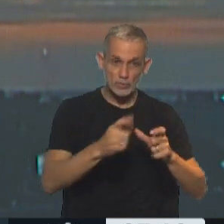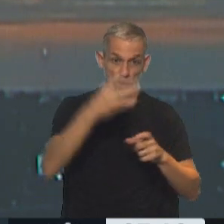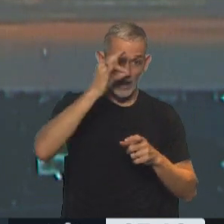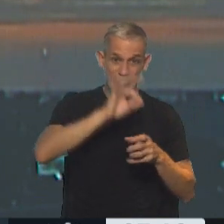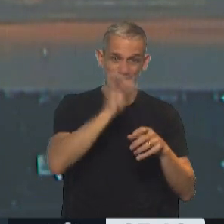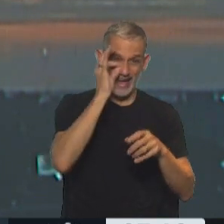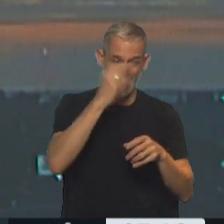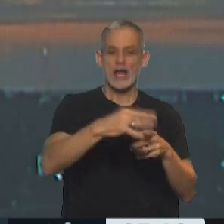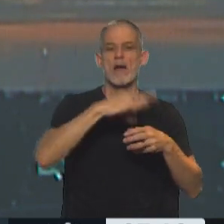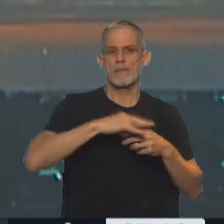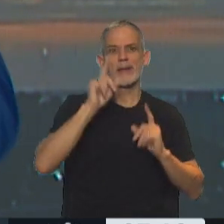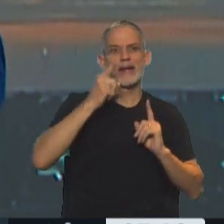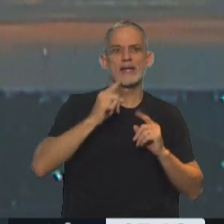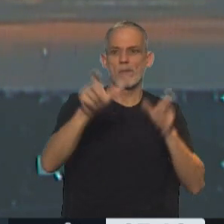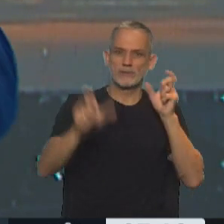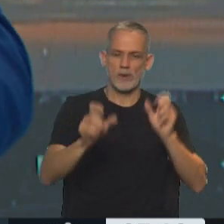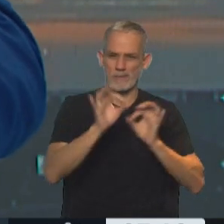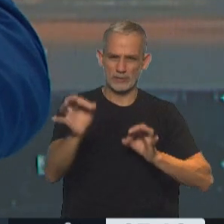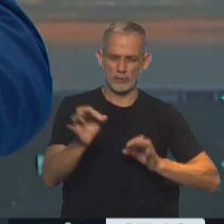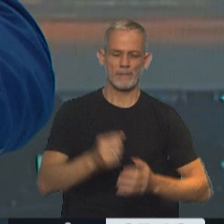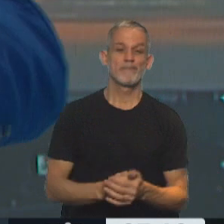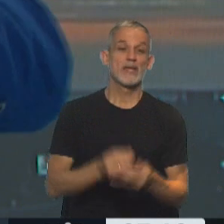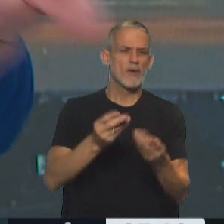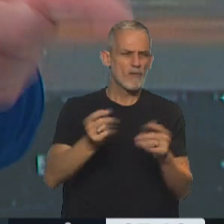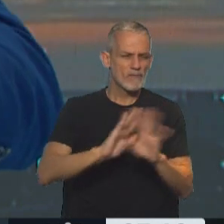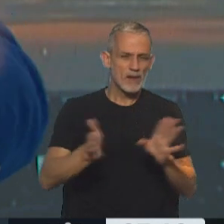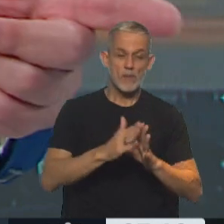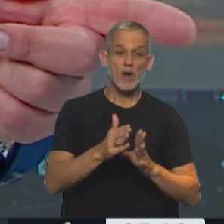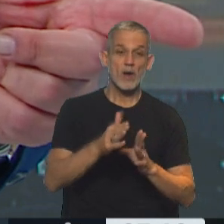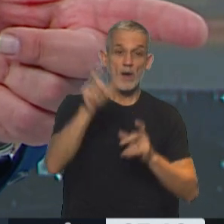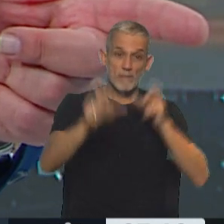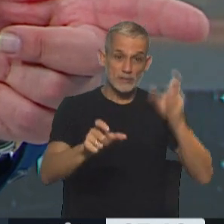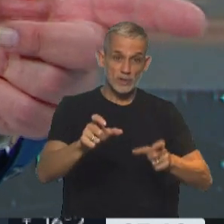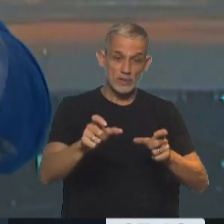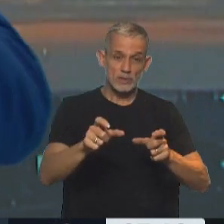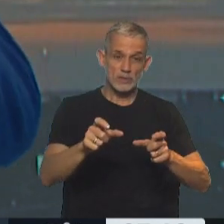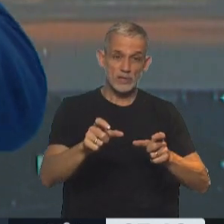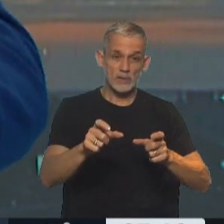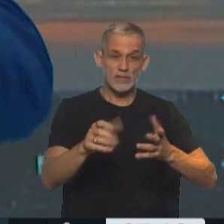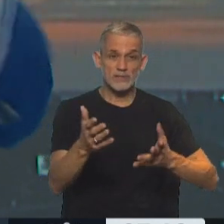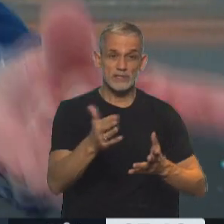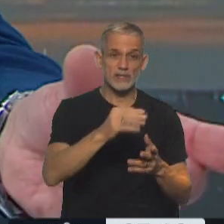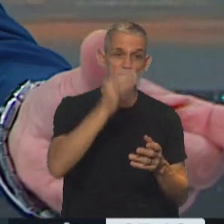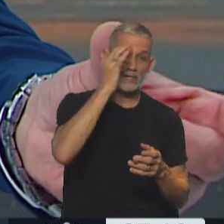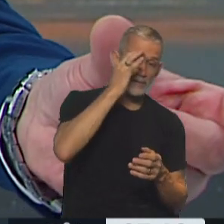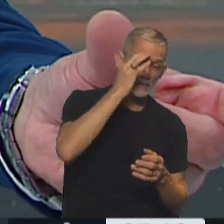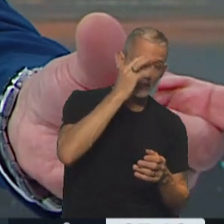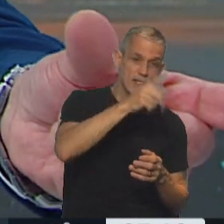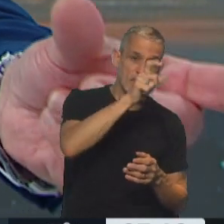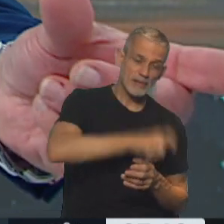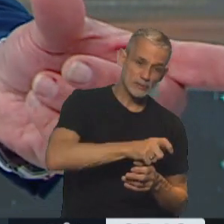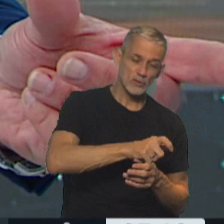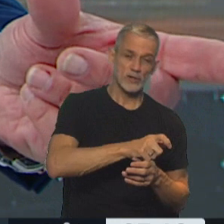por el riesgo de este contagio interhumano. Para finalizar, no hay contagio persona a persona de hantavirus, es siempre de roedor a